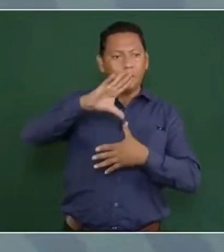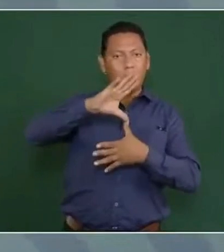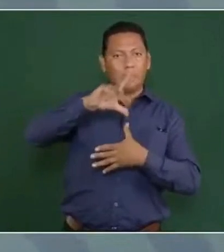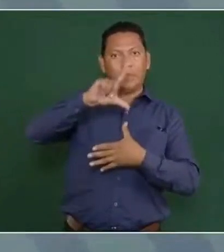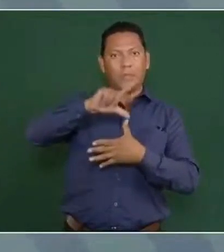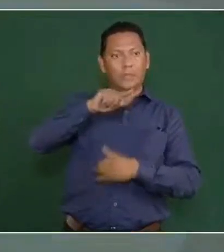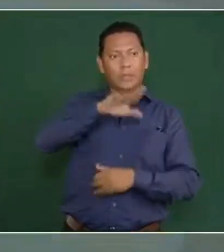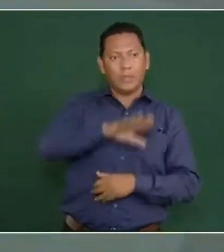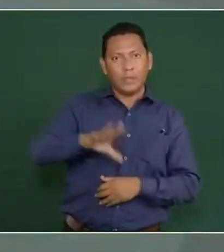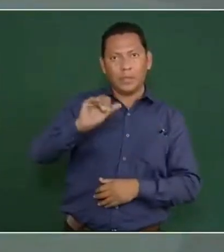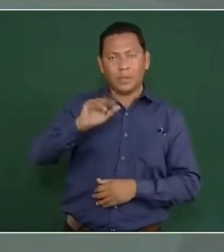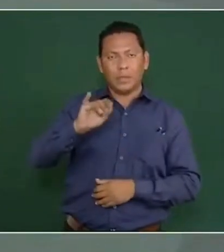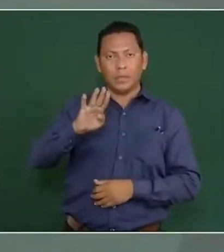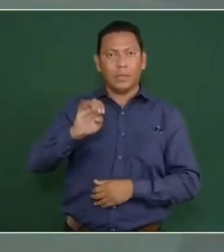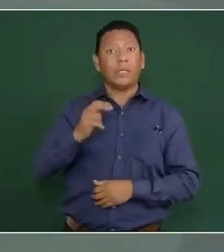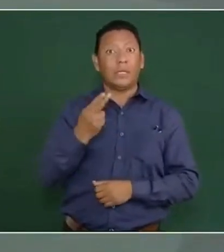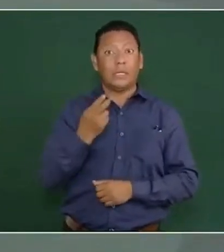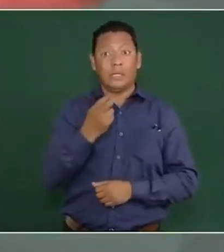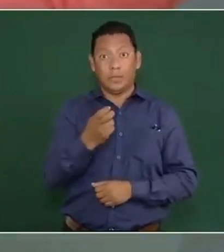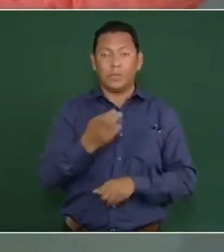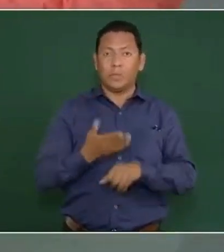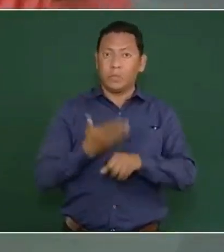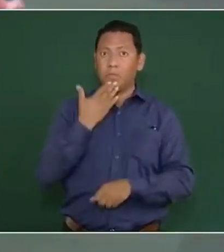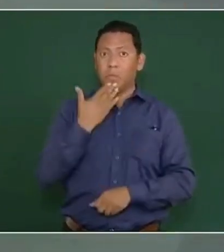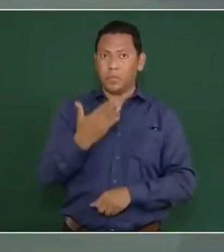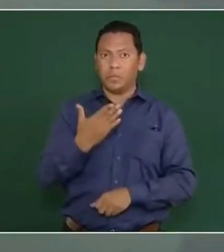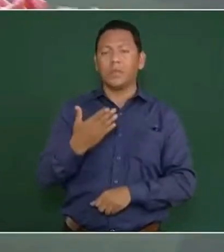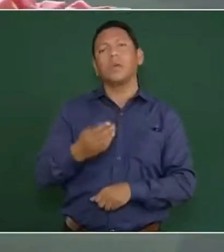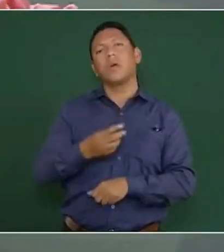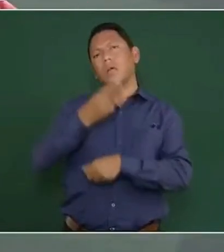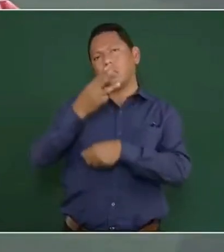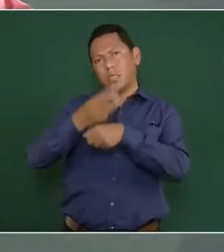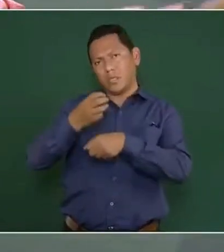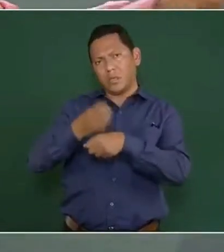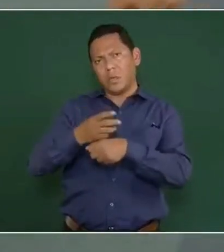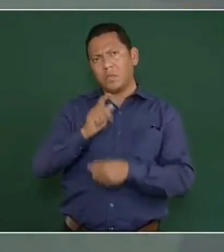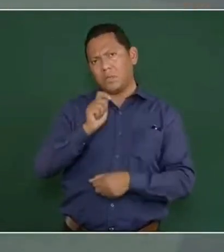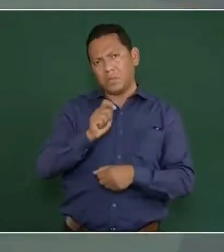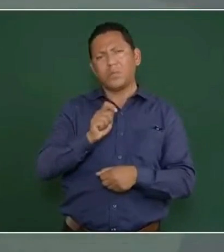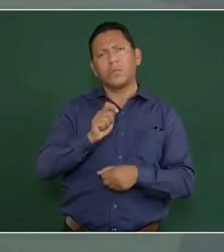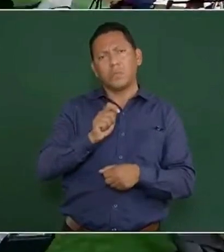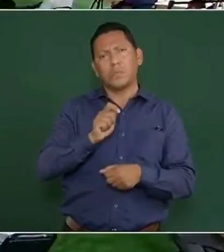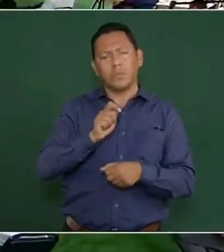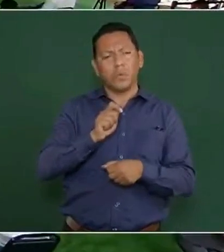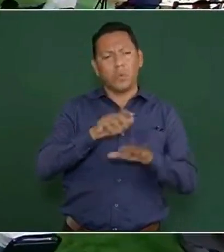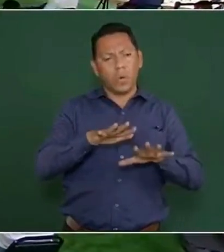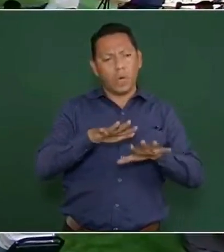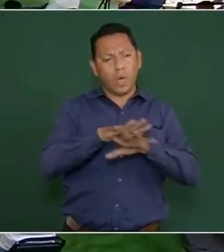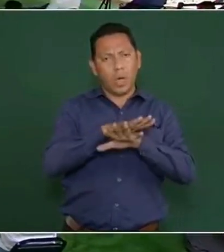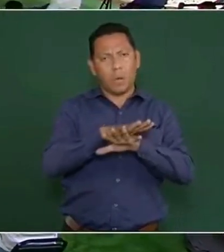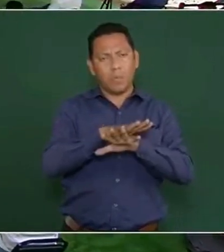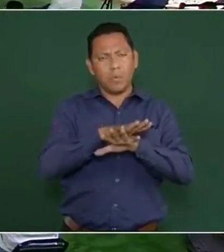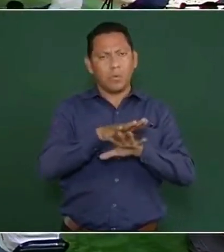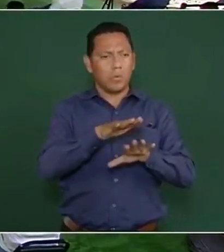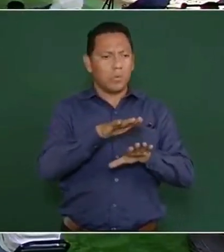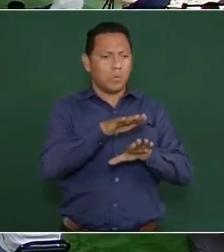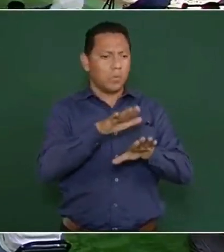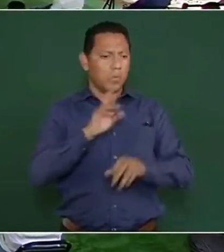muy bien. Y ya lo tercero es un cambio en política